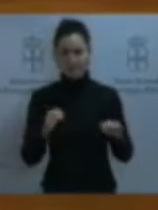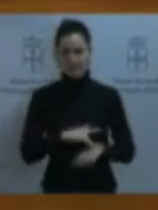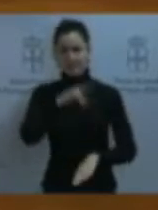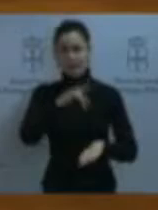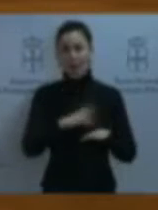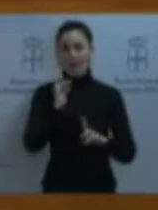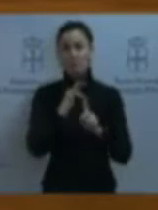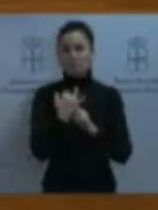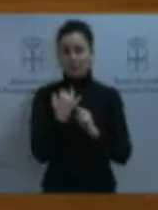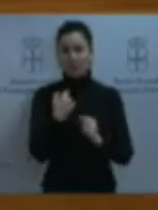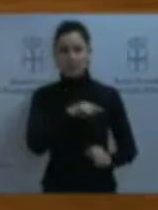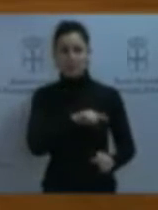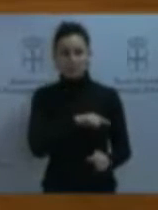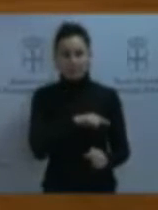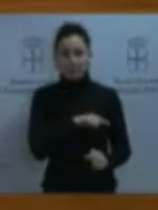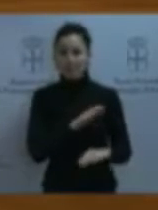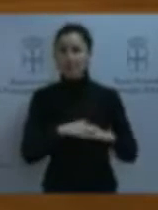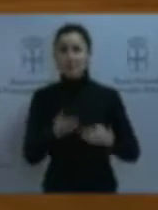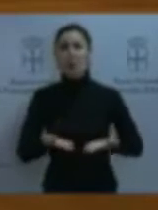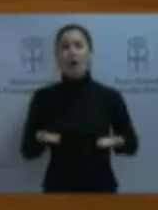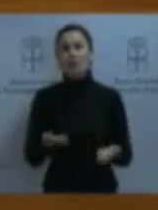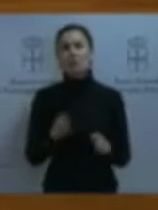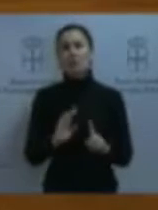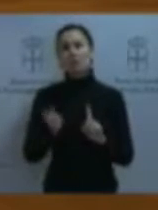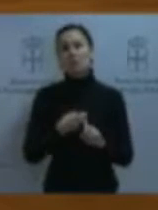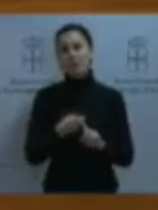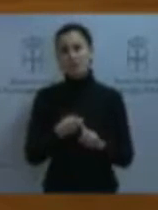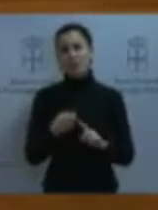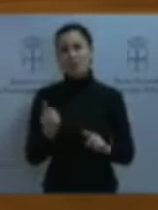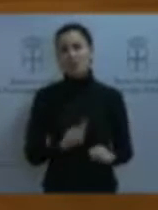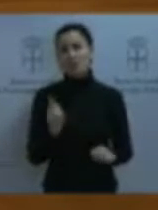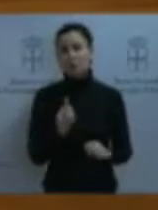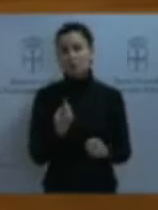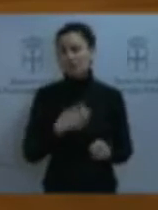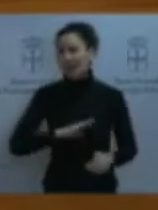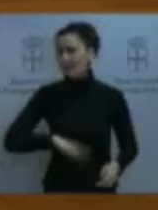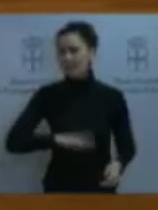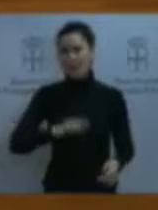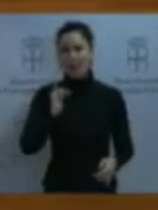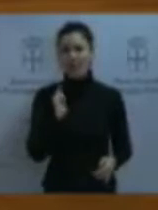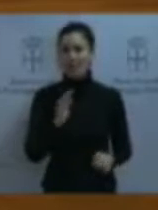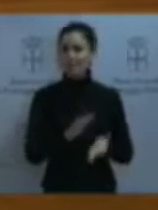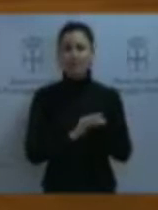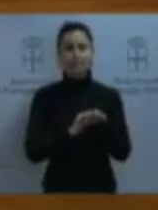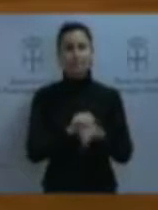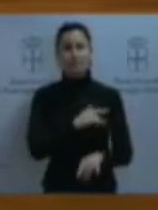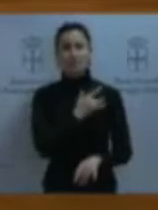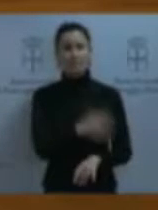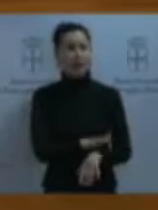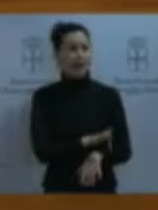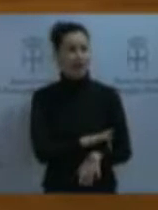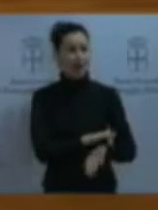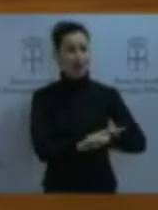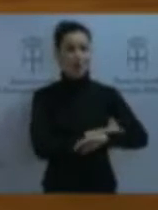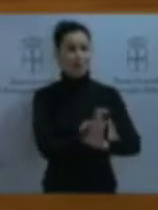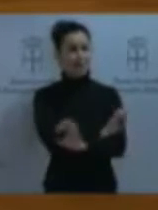ayudar a solucionarla. Hemos hecho todo lo posible, lamentablemente el Gobierno no ha dado el brazo a torcer, pero sí que queremos insistir